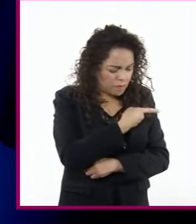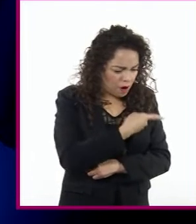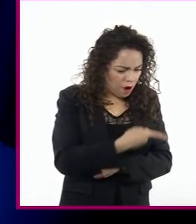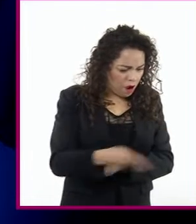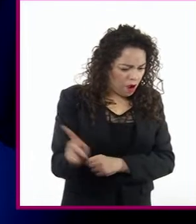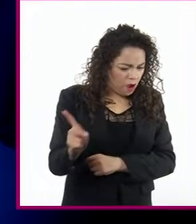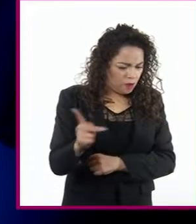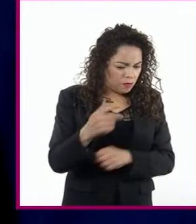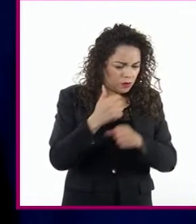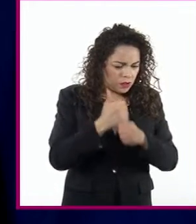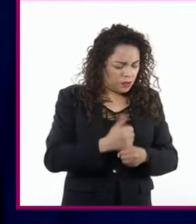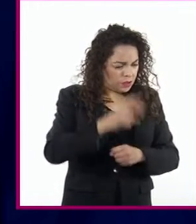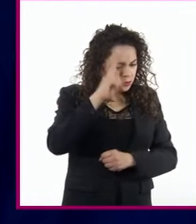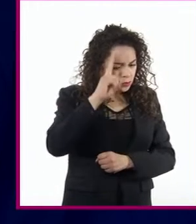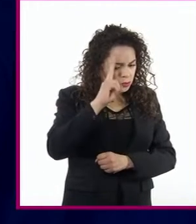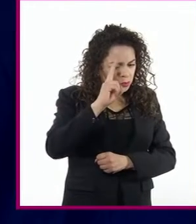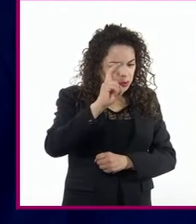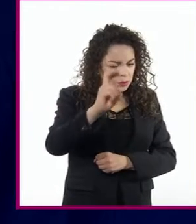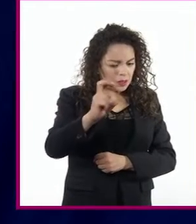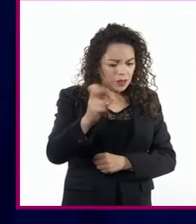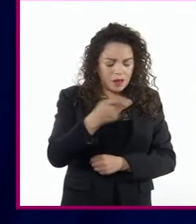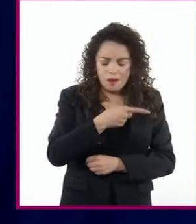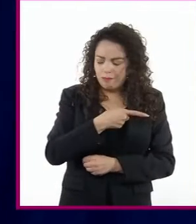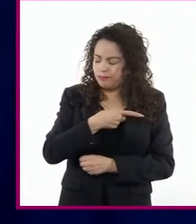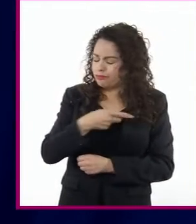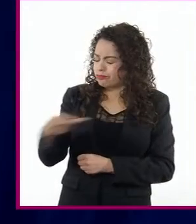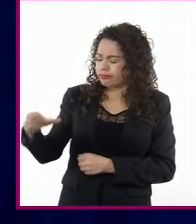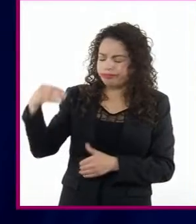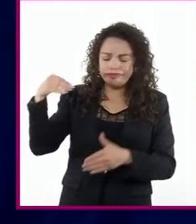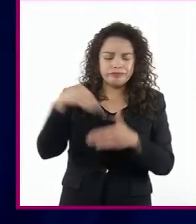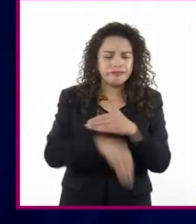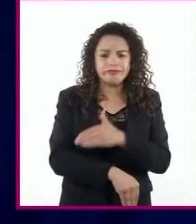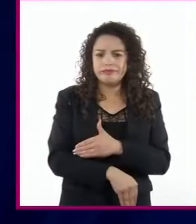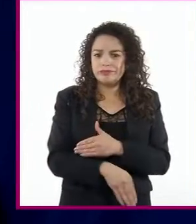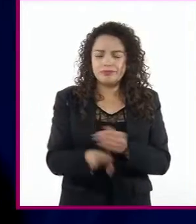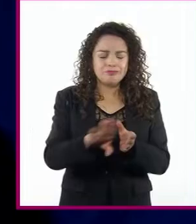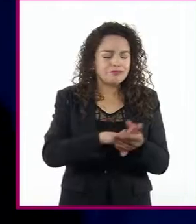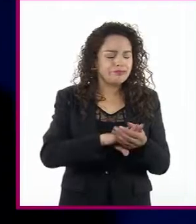padece su miseria y su pobreza.